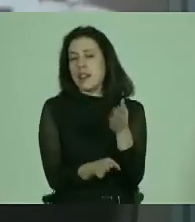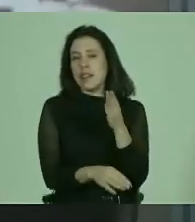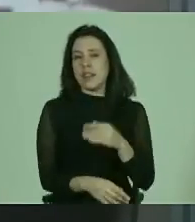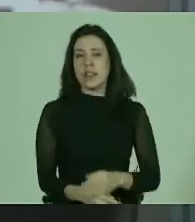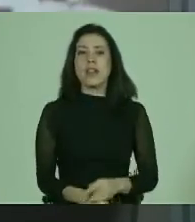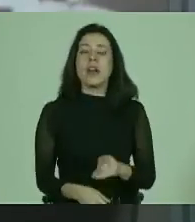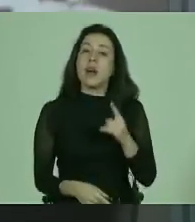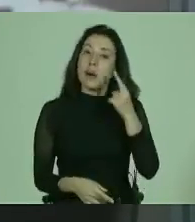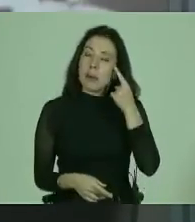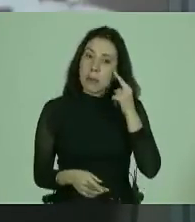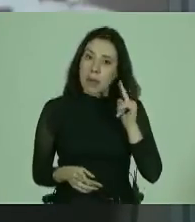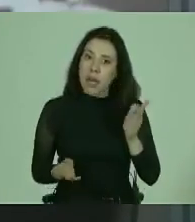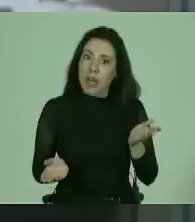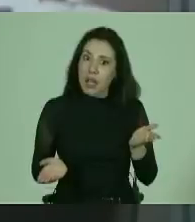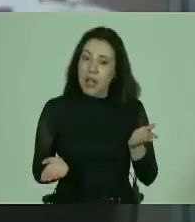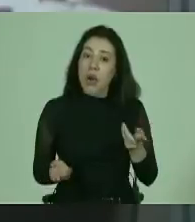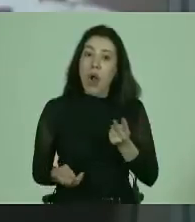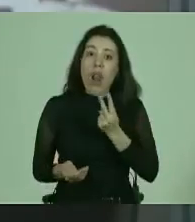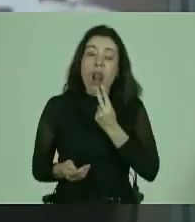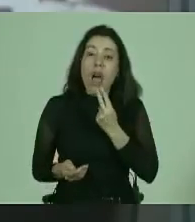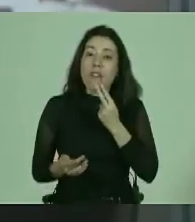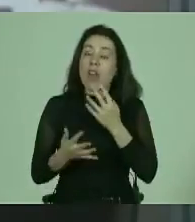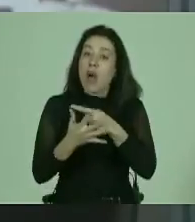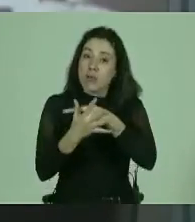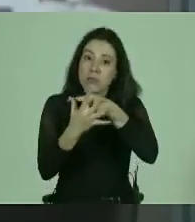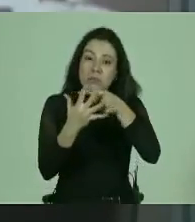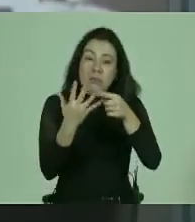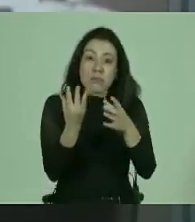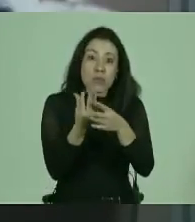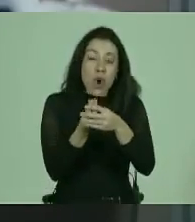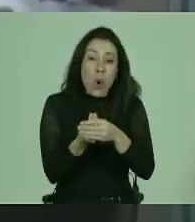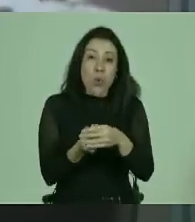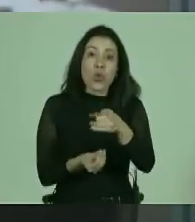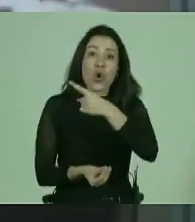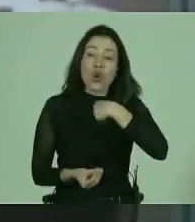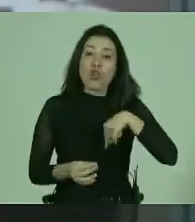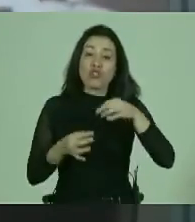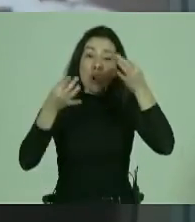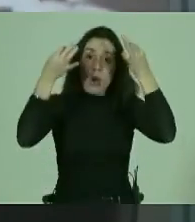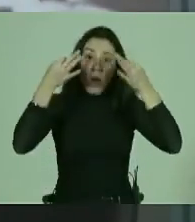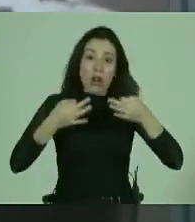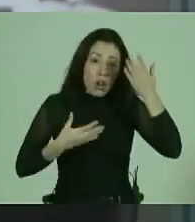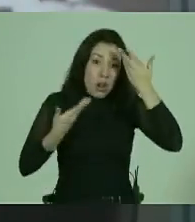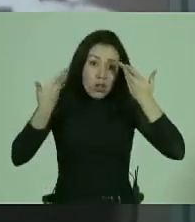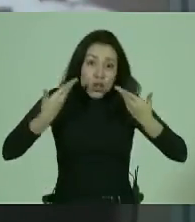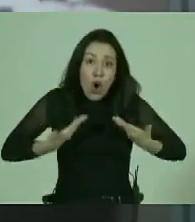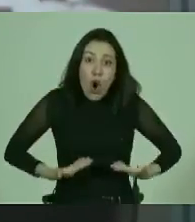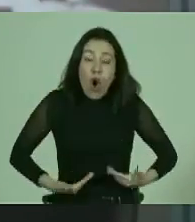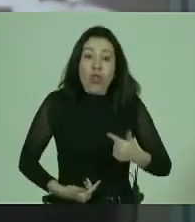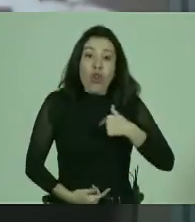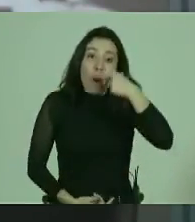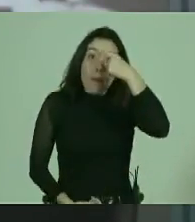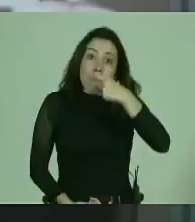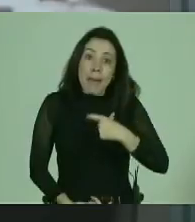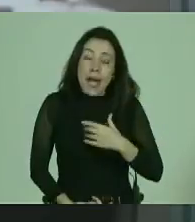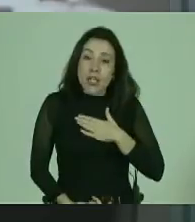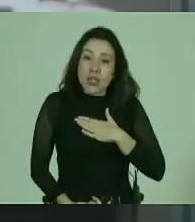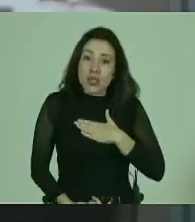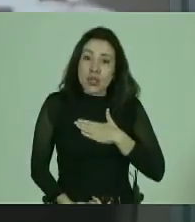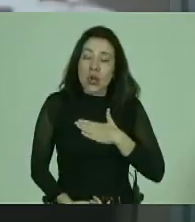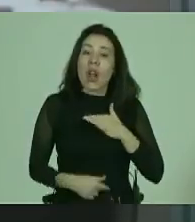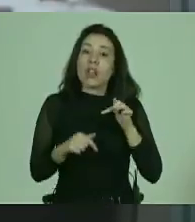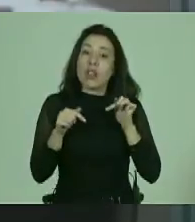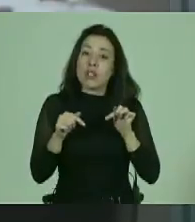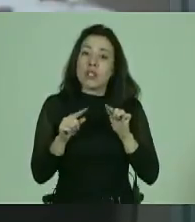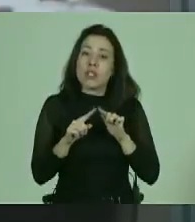pero claro la vida es un conjunto somos personas enteras y yo creo que eso es el